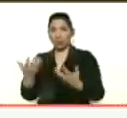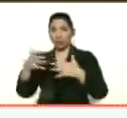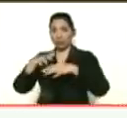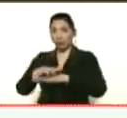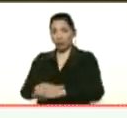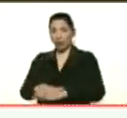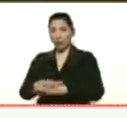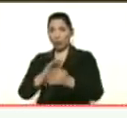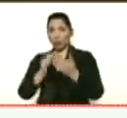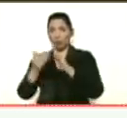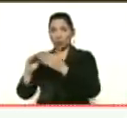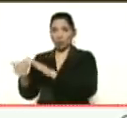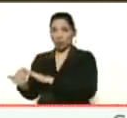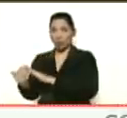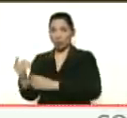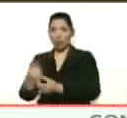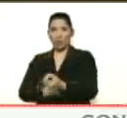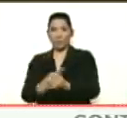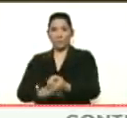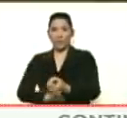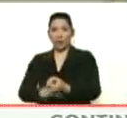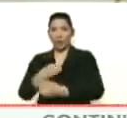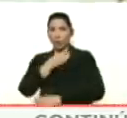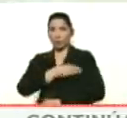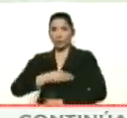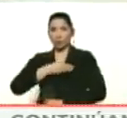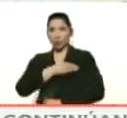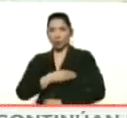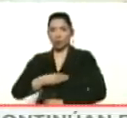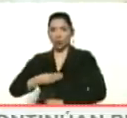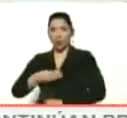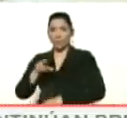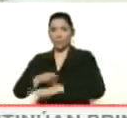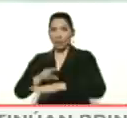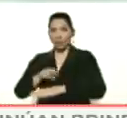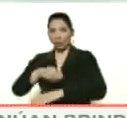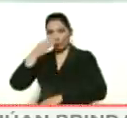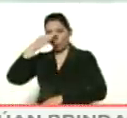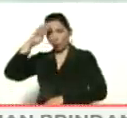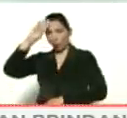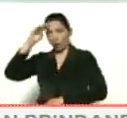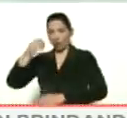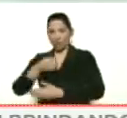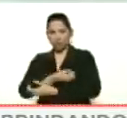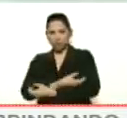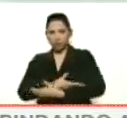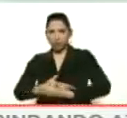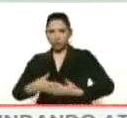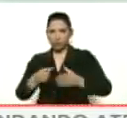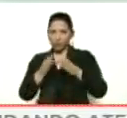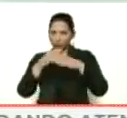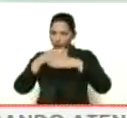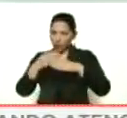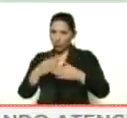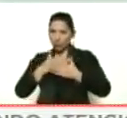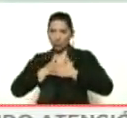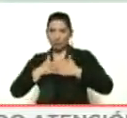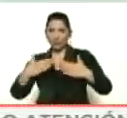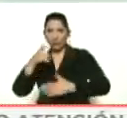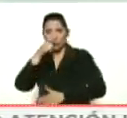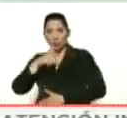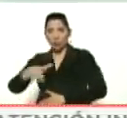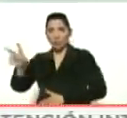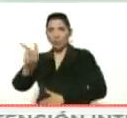hermanos de la misión médica cubana, epidemiólogos, virólogos, que están al servicio del pueblo